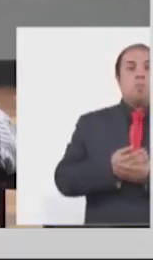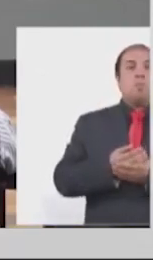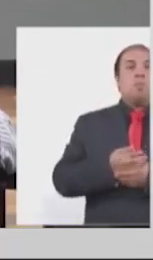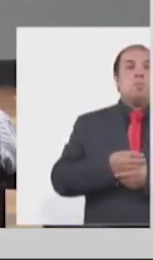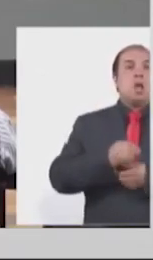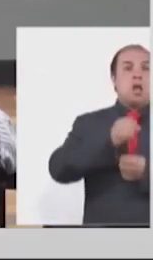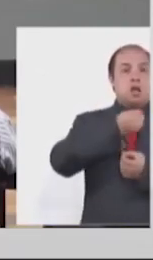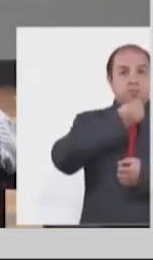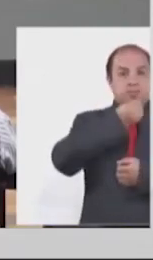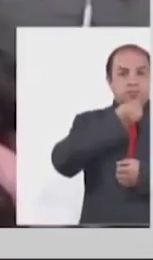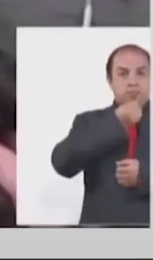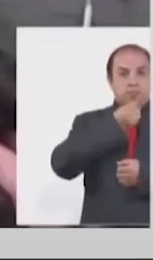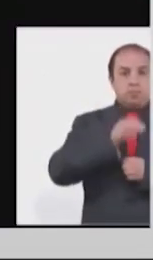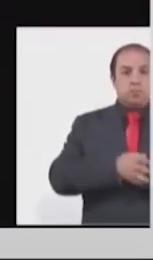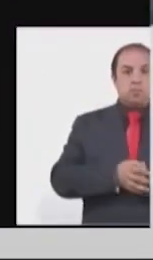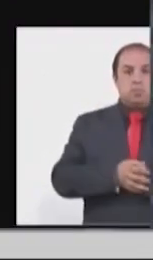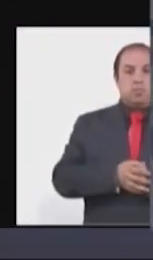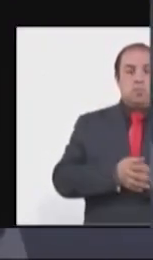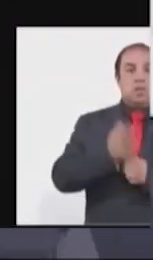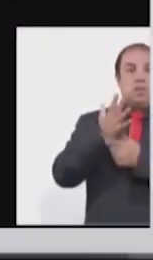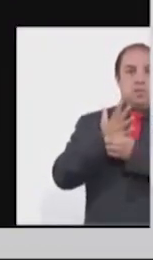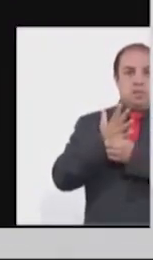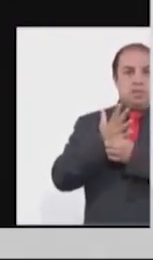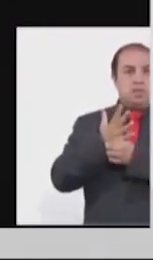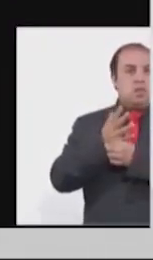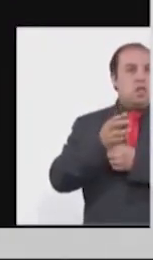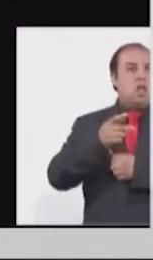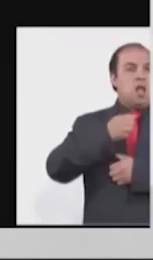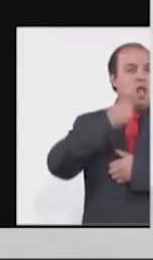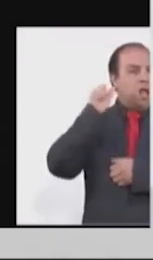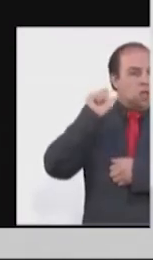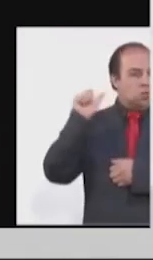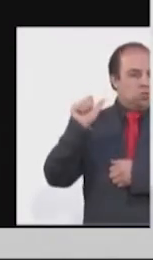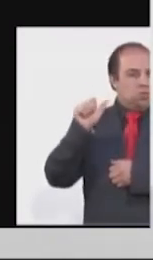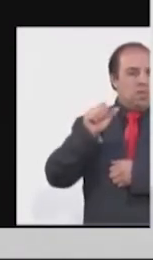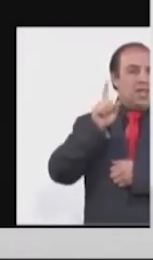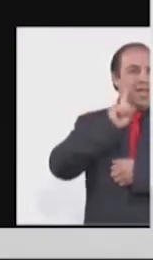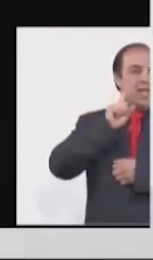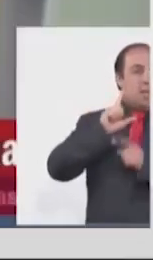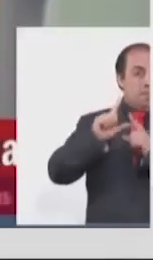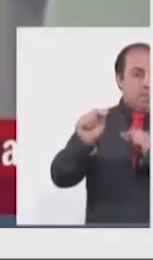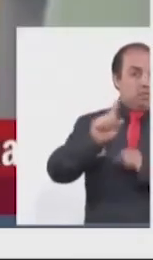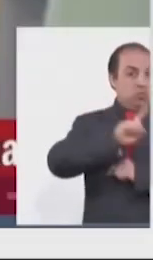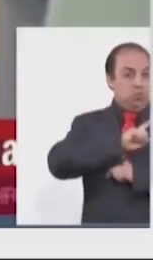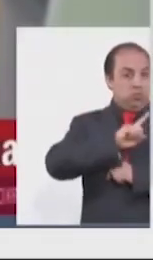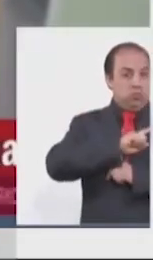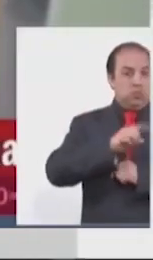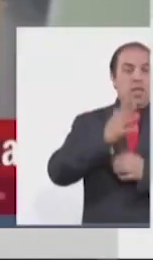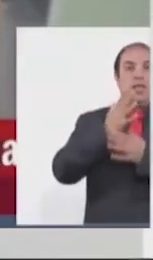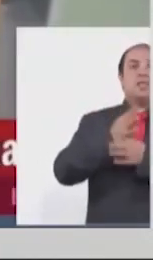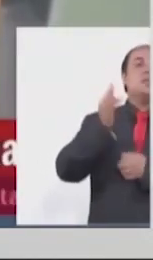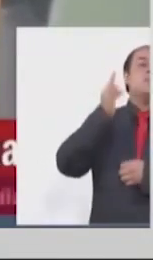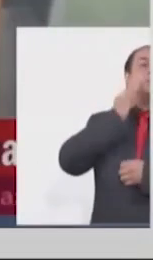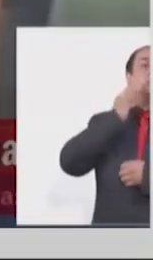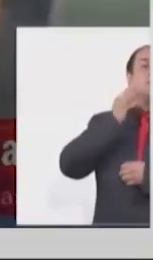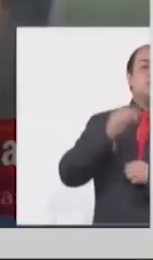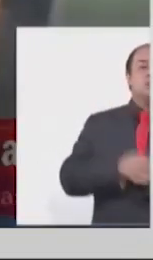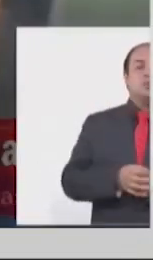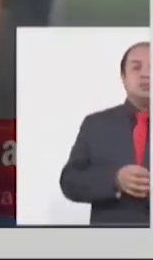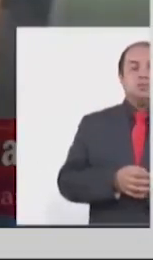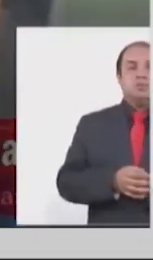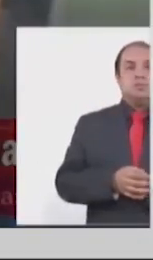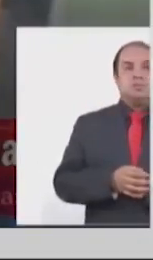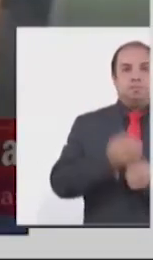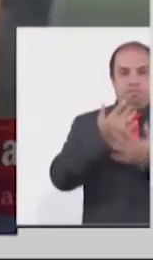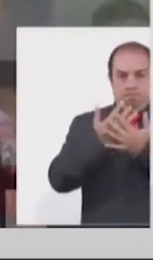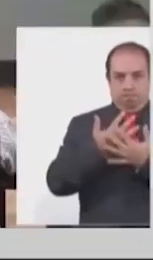México o oportunismo político mi querido Raúl oportunismo oportunismo político Sí una asesora y le dijo Oye Agárrate de ahí porque